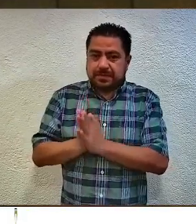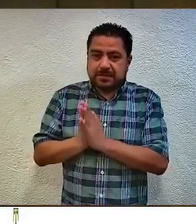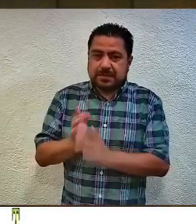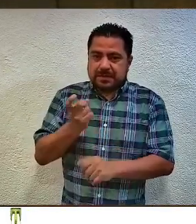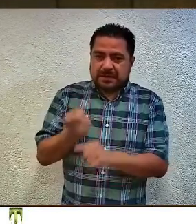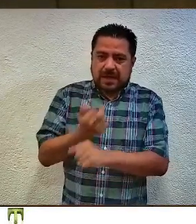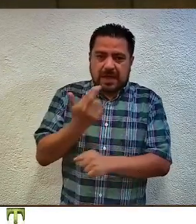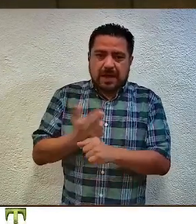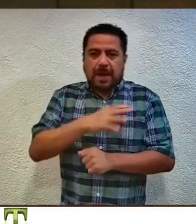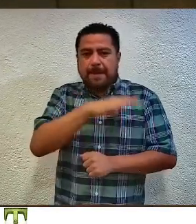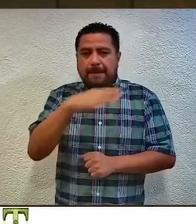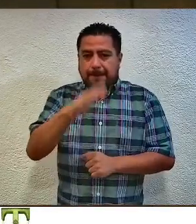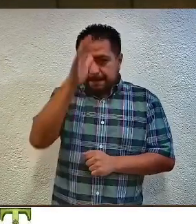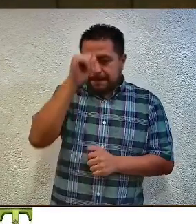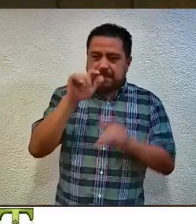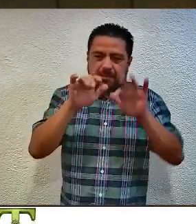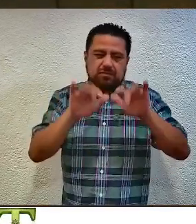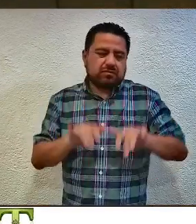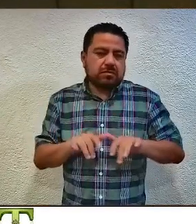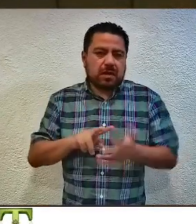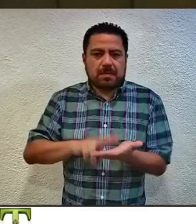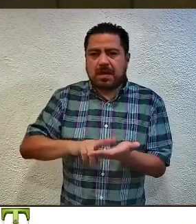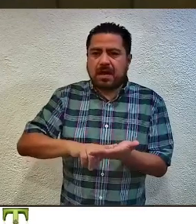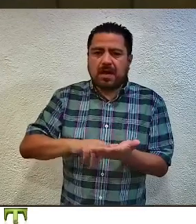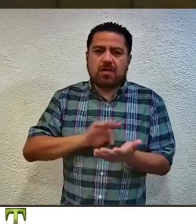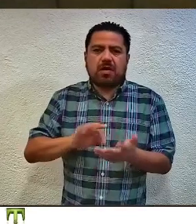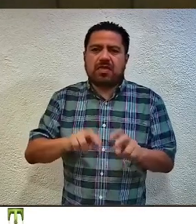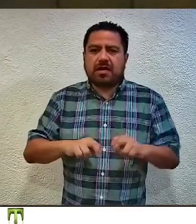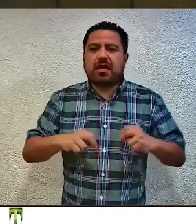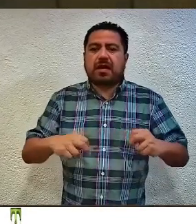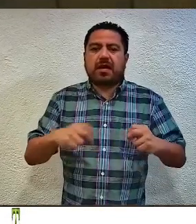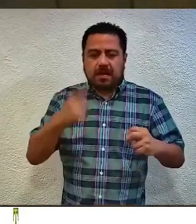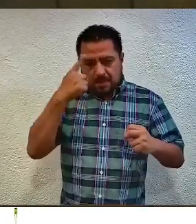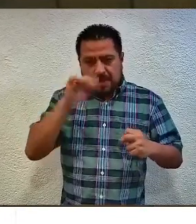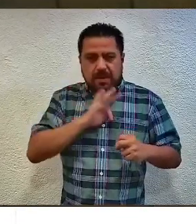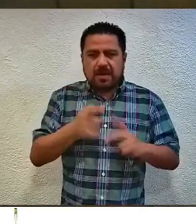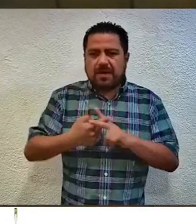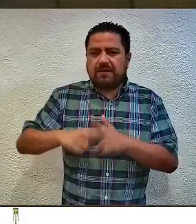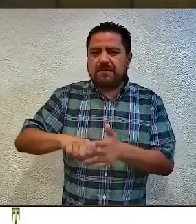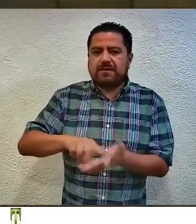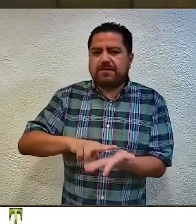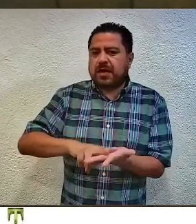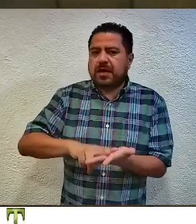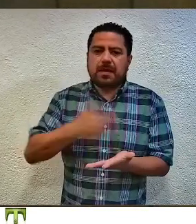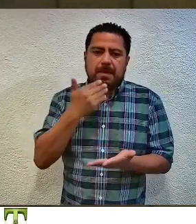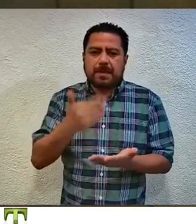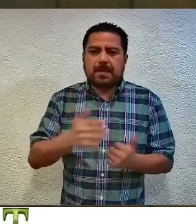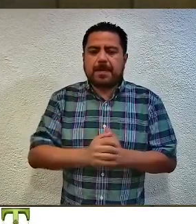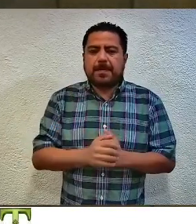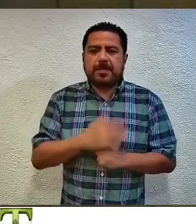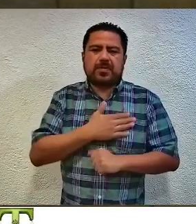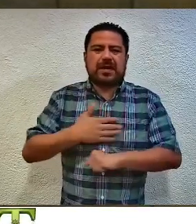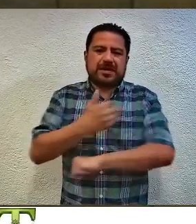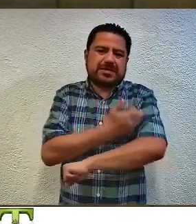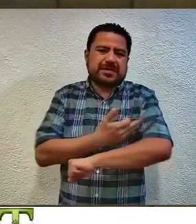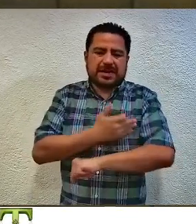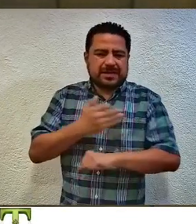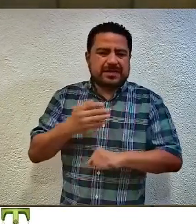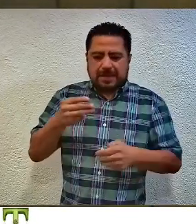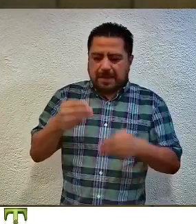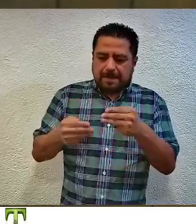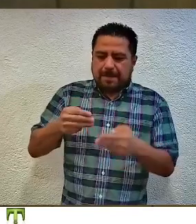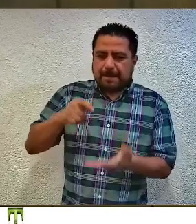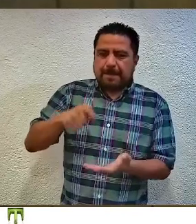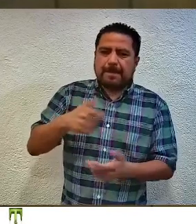Secretario General de Acuerdos proceda a verificar el quórum legal para sesionar válidamente. Buenas tardes, magistrada presidenta.